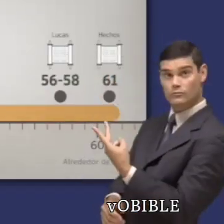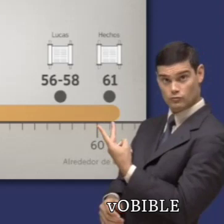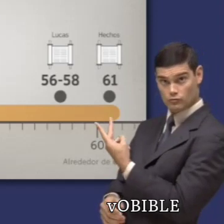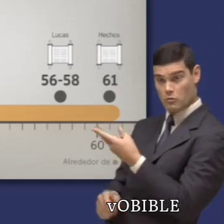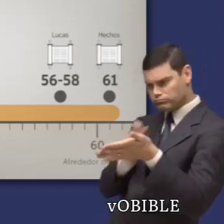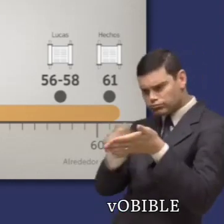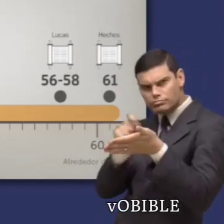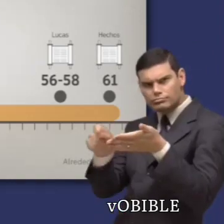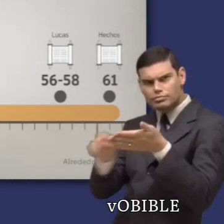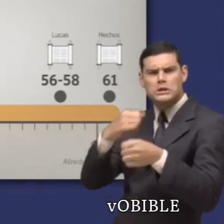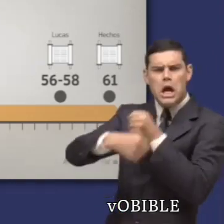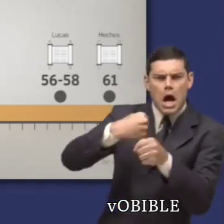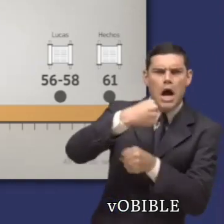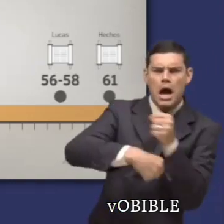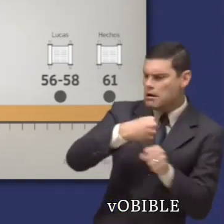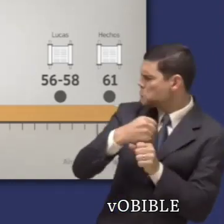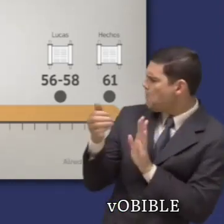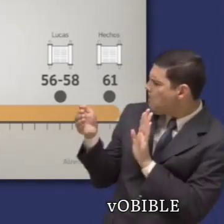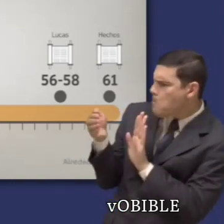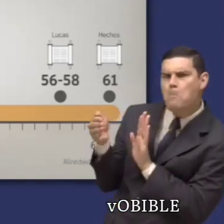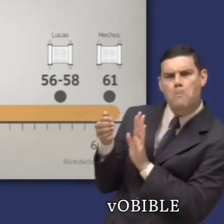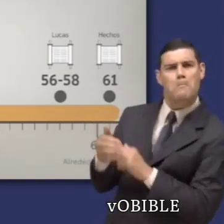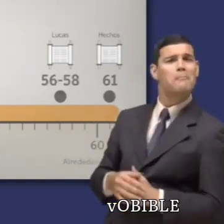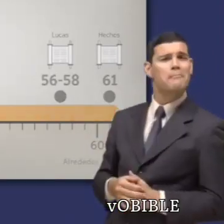iban dirigidos a la misma persona, Teófilo.